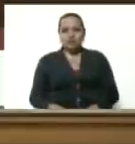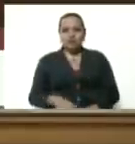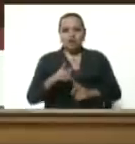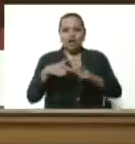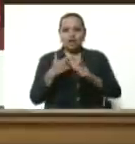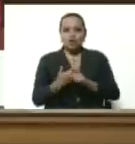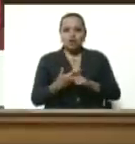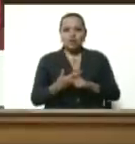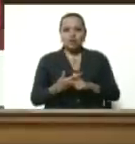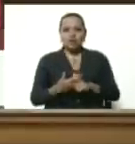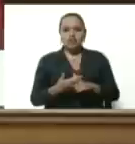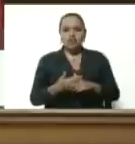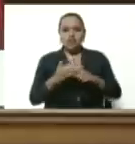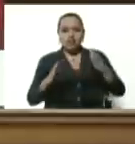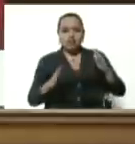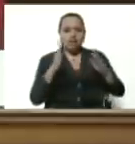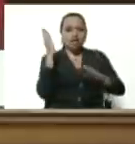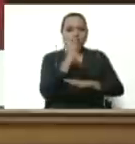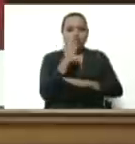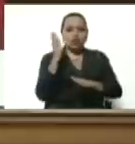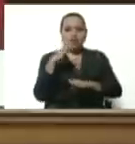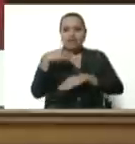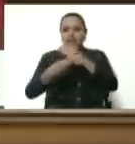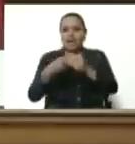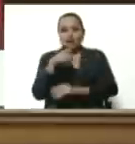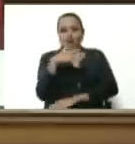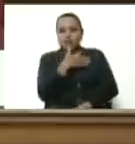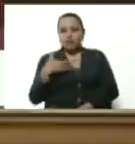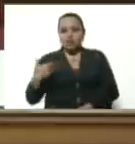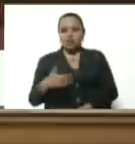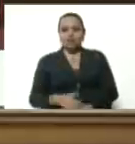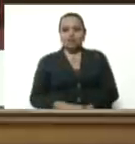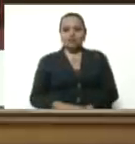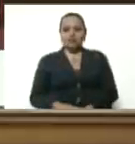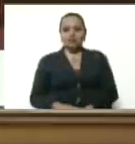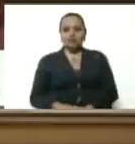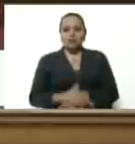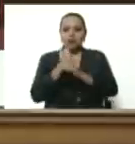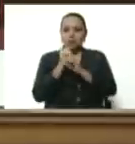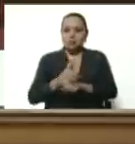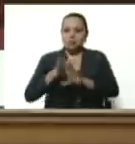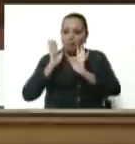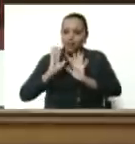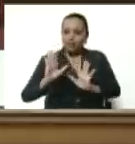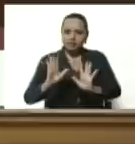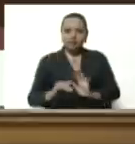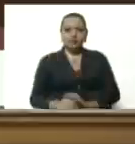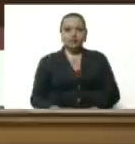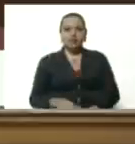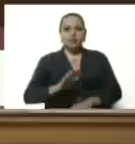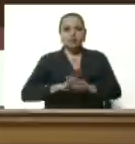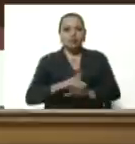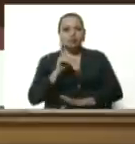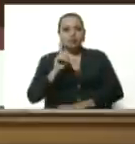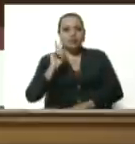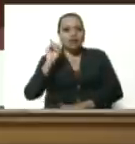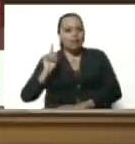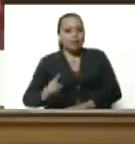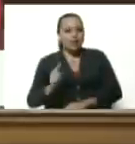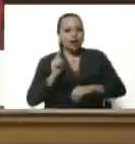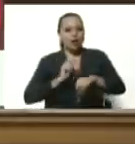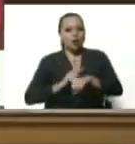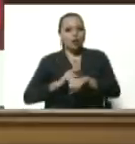sus sanciones y hagan con ellas lo que ustedes quieran. Y prepárense, porque a ustedes les va a llegar también la hora.